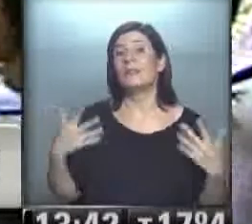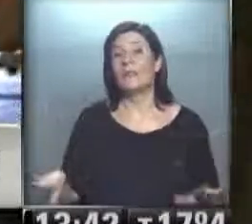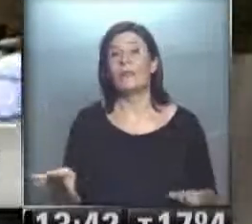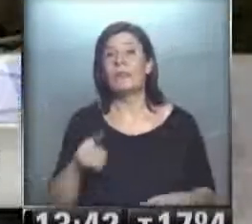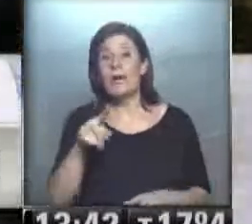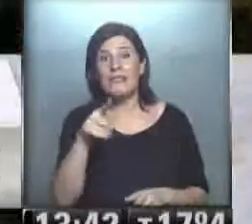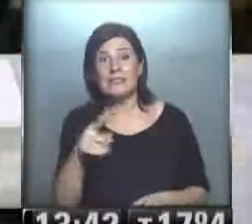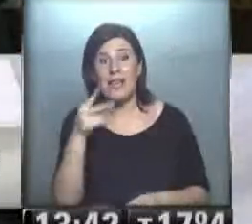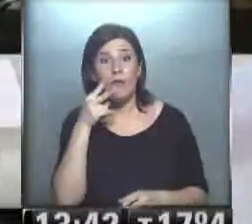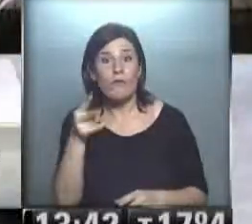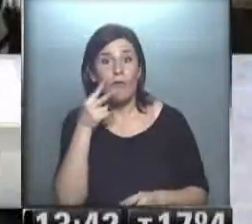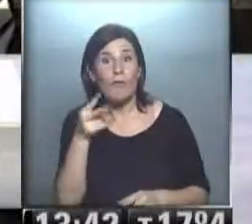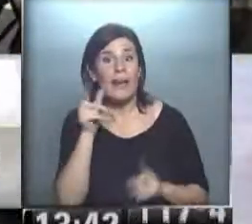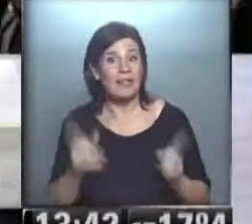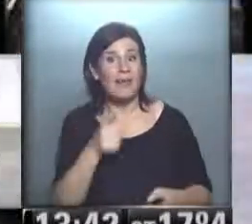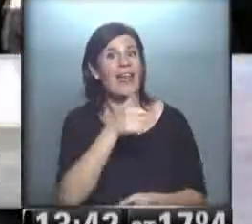fumar?